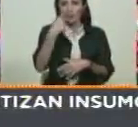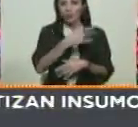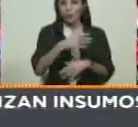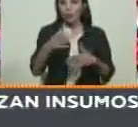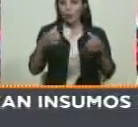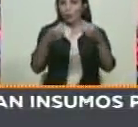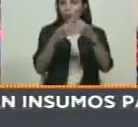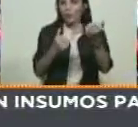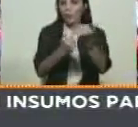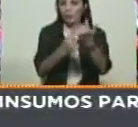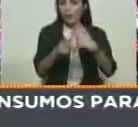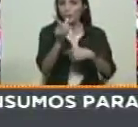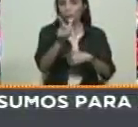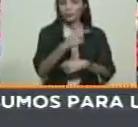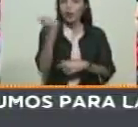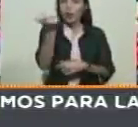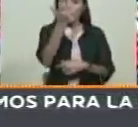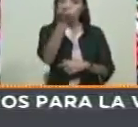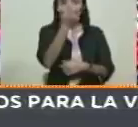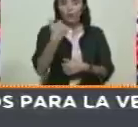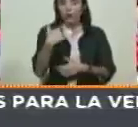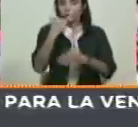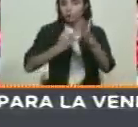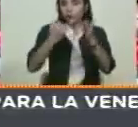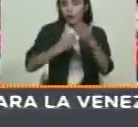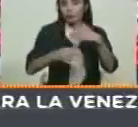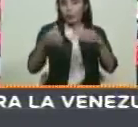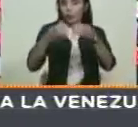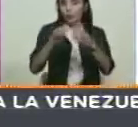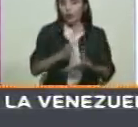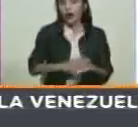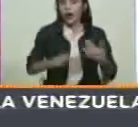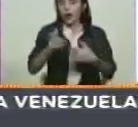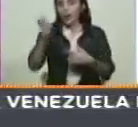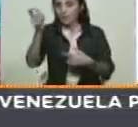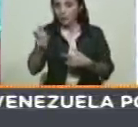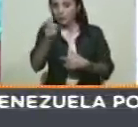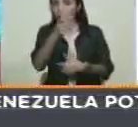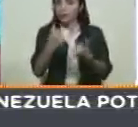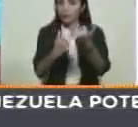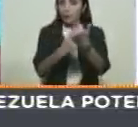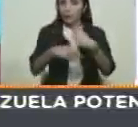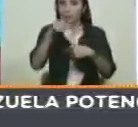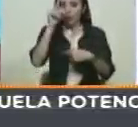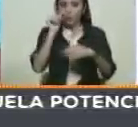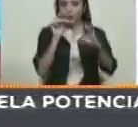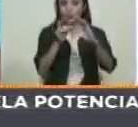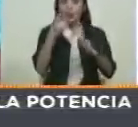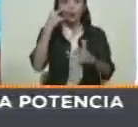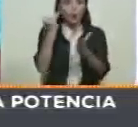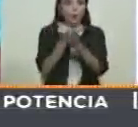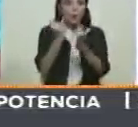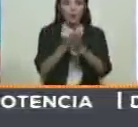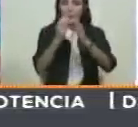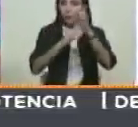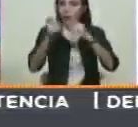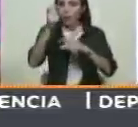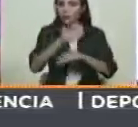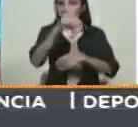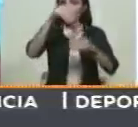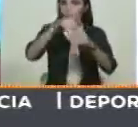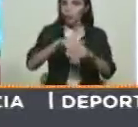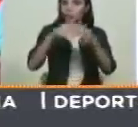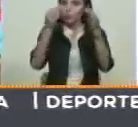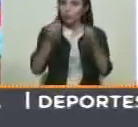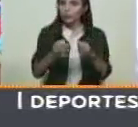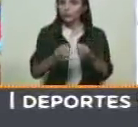buscar a sus inscritos a sus militantes a sus simpatizantes chequear que todo el mundo vaya a votar